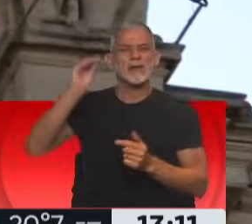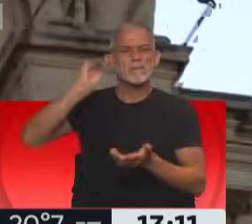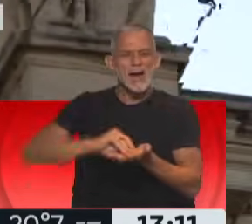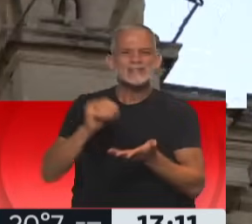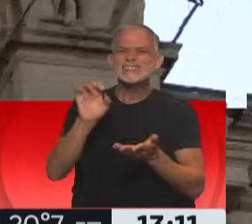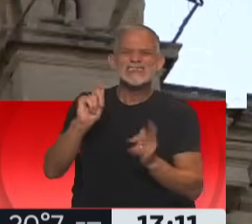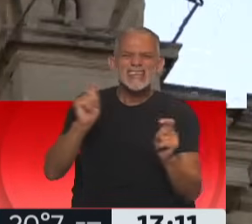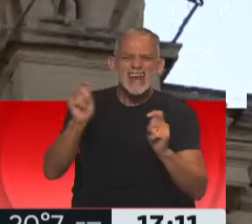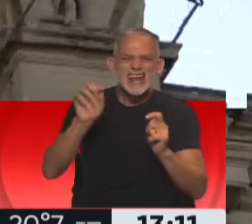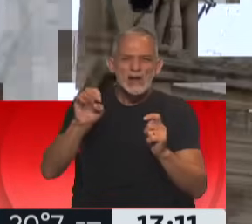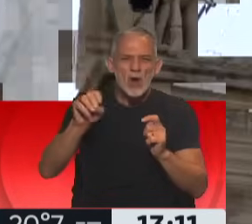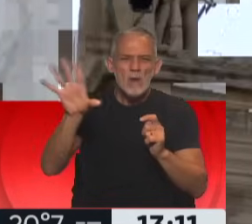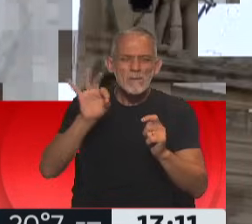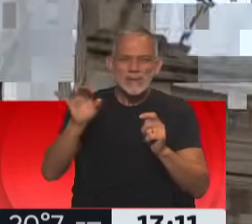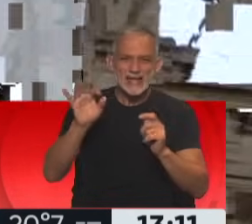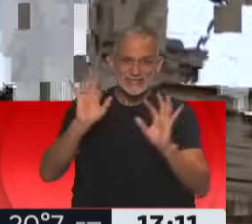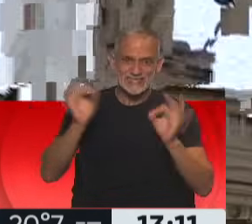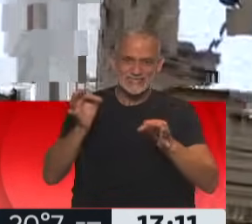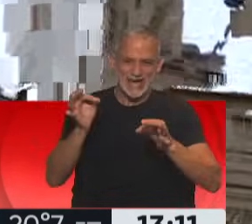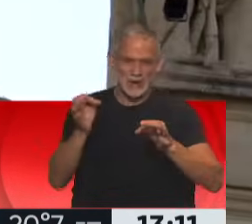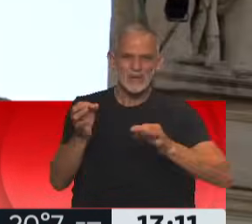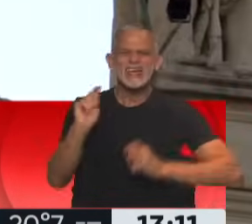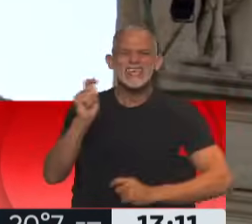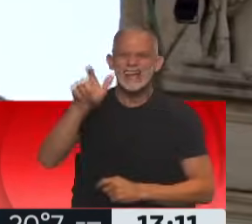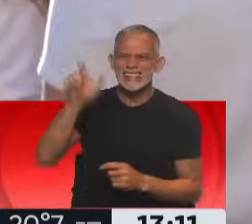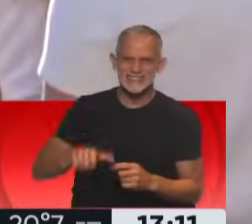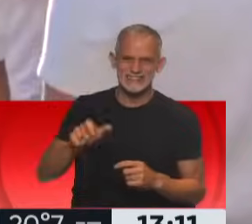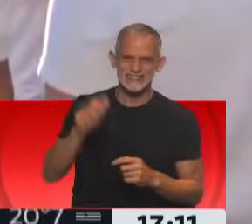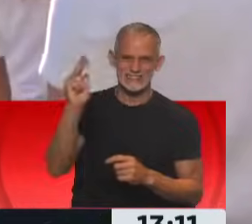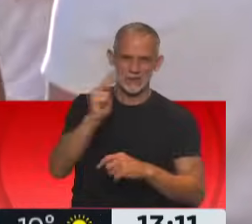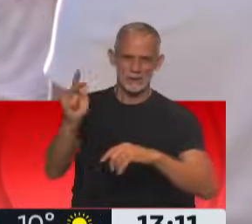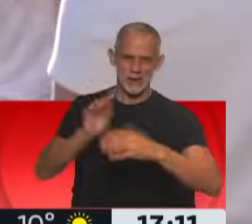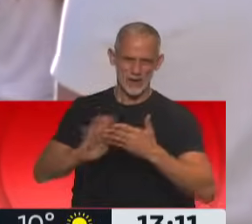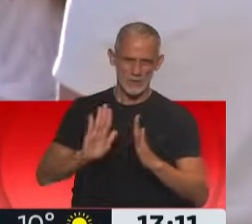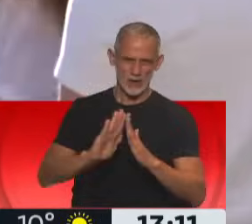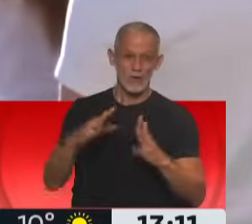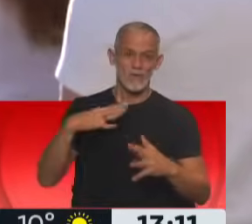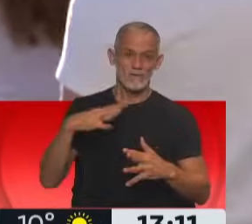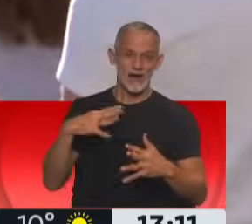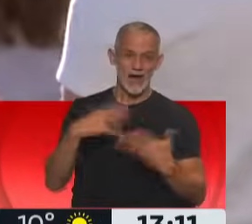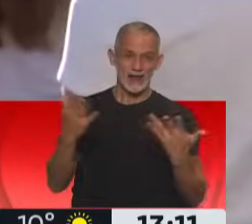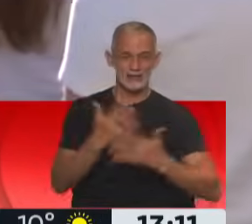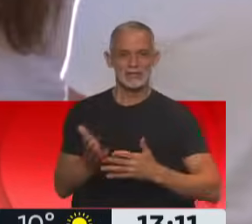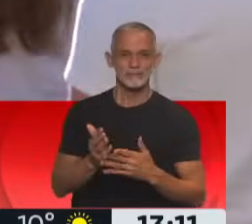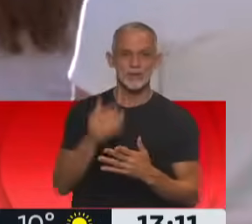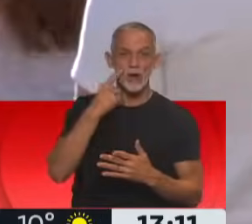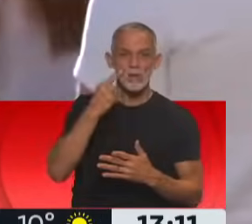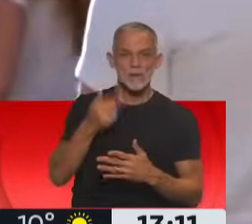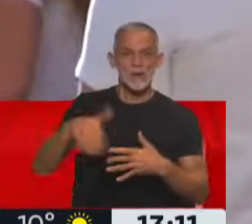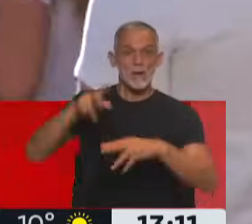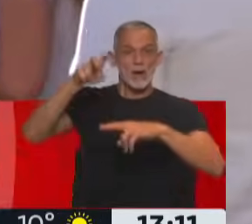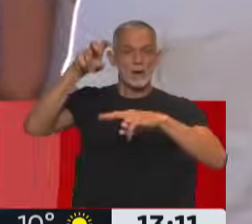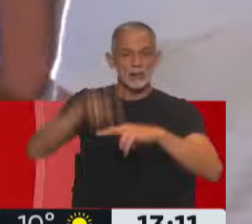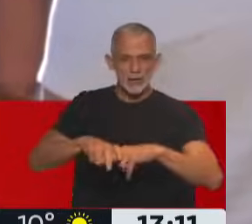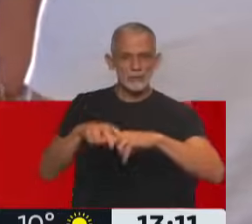precisiones, en un ratito sabremos quién es el nuevo hombre que se sentará en